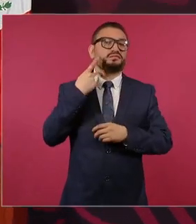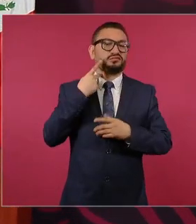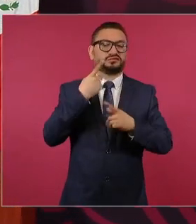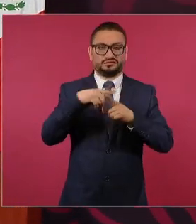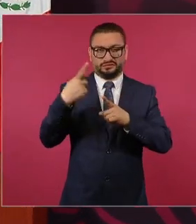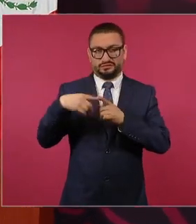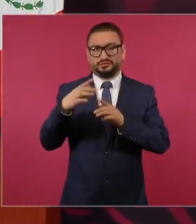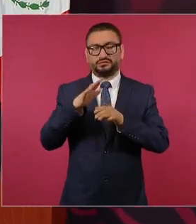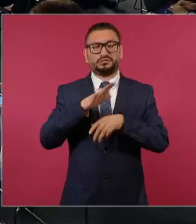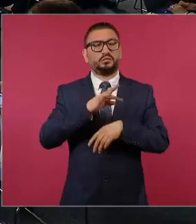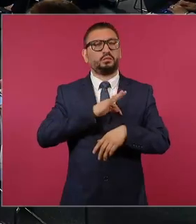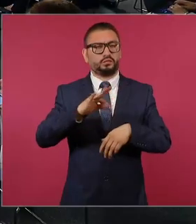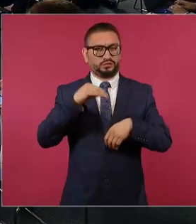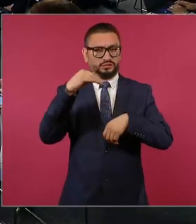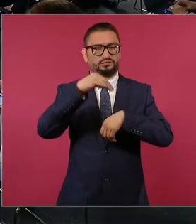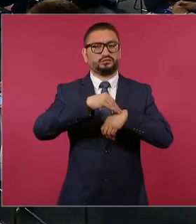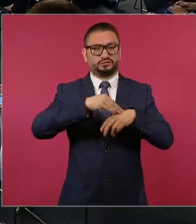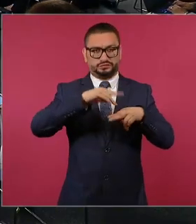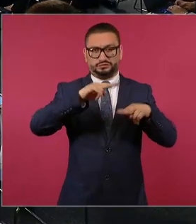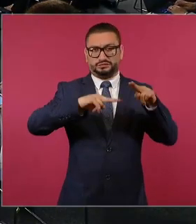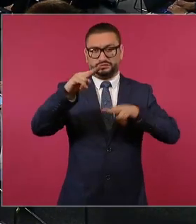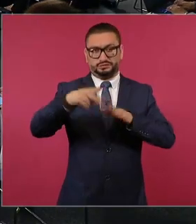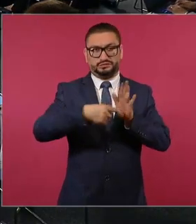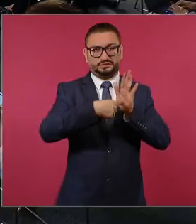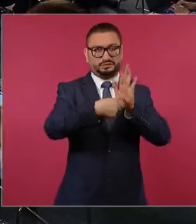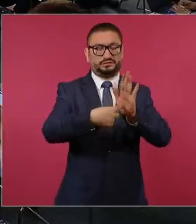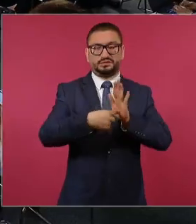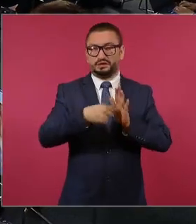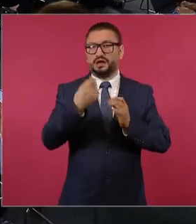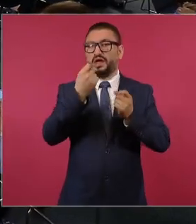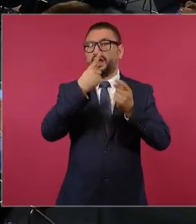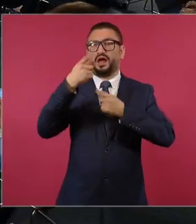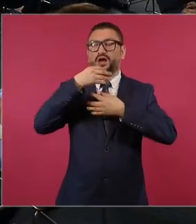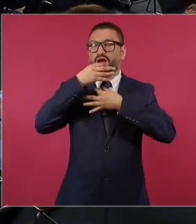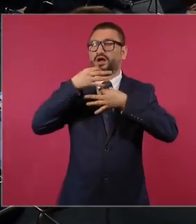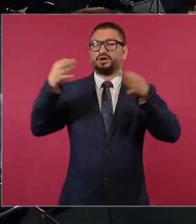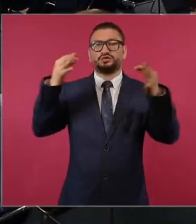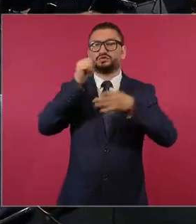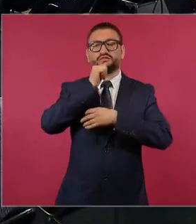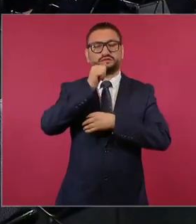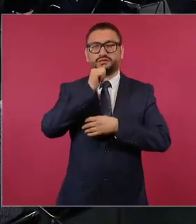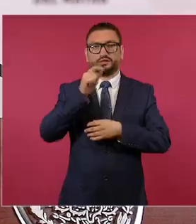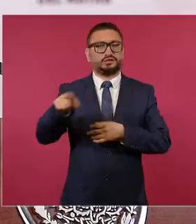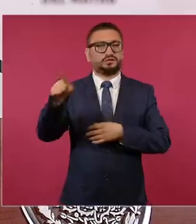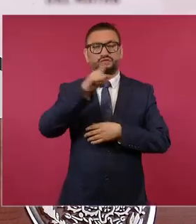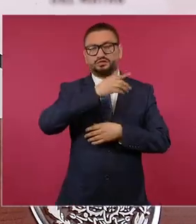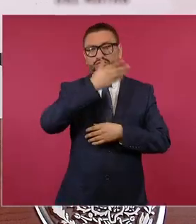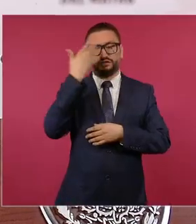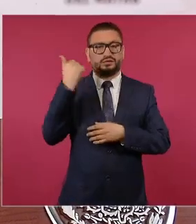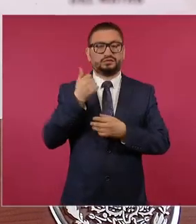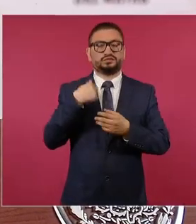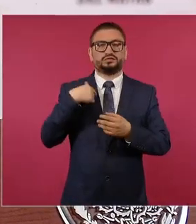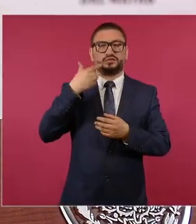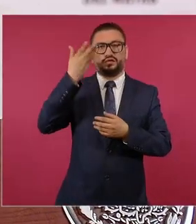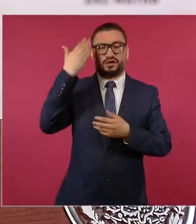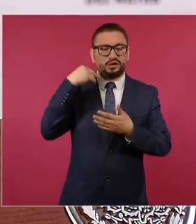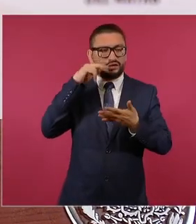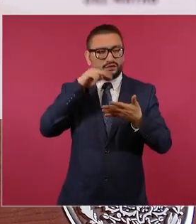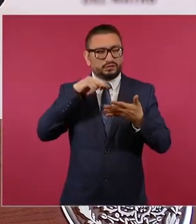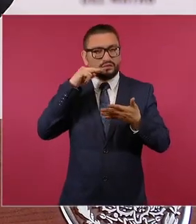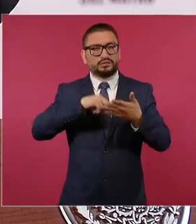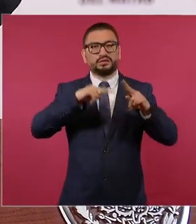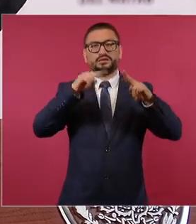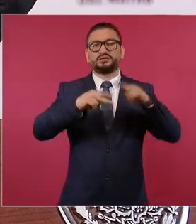pones los resultados? Porque a veces no se entera a la gente. Tan es así que está viendo que en las encuestas